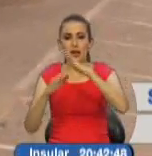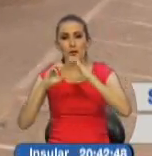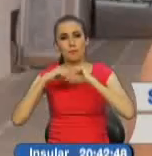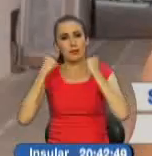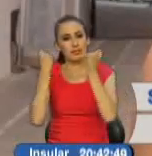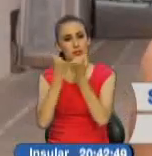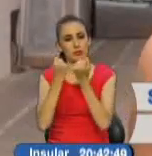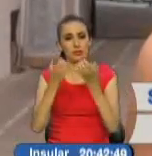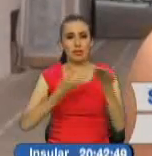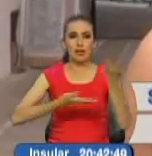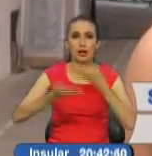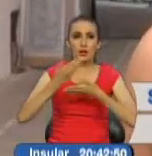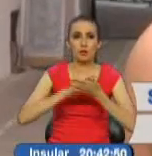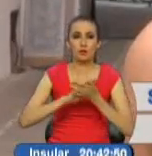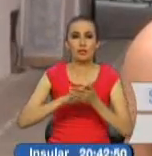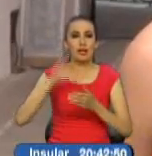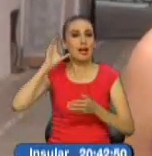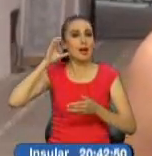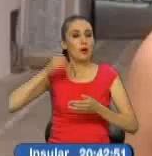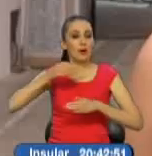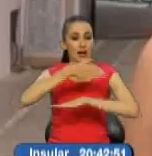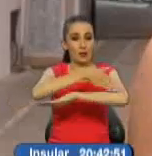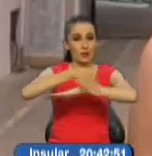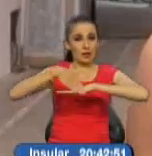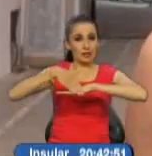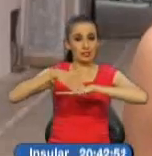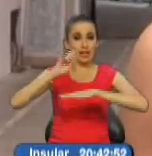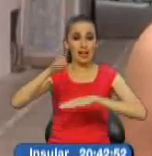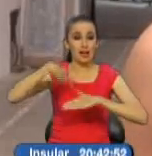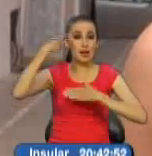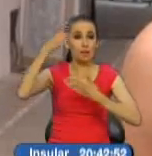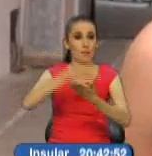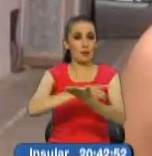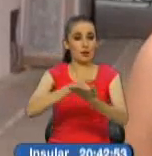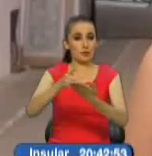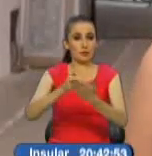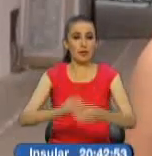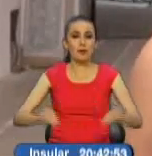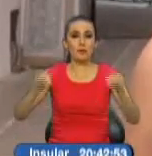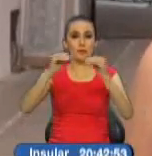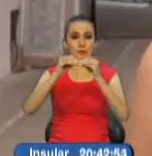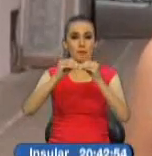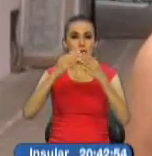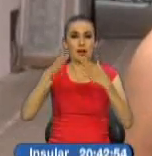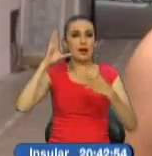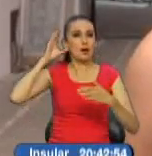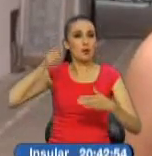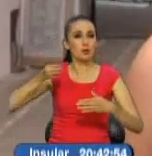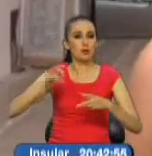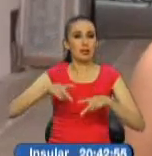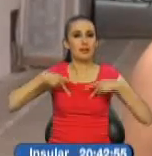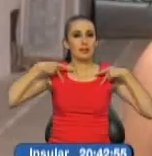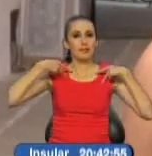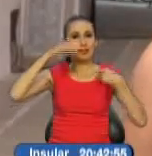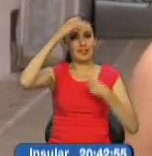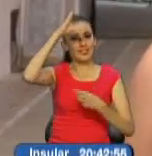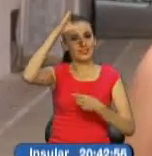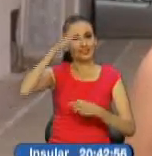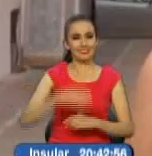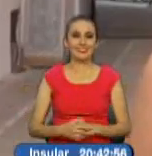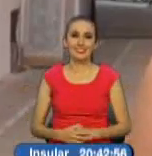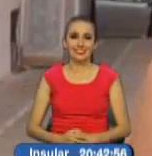mutua. Nos despedimos desde la calle Santana y la próxima semana les ofrecemos más porque en Cuenca la cultura tiene